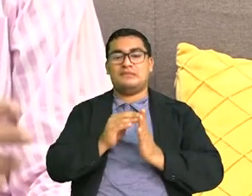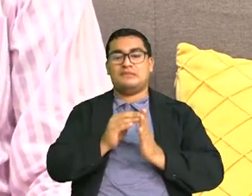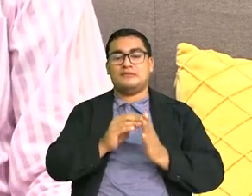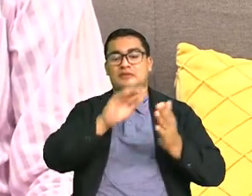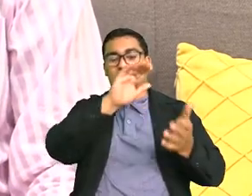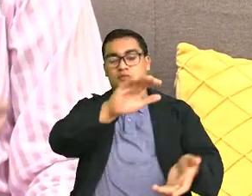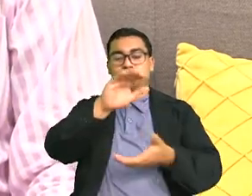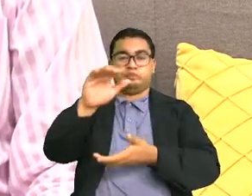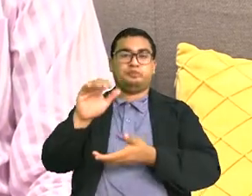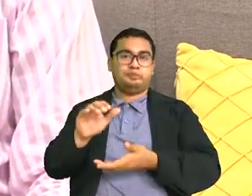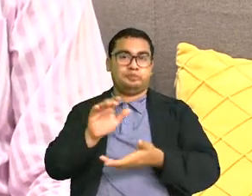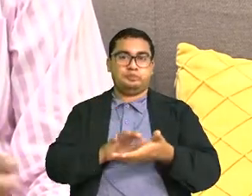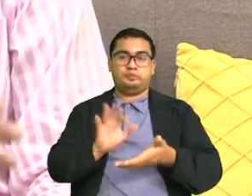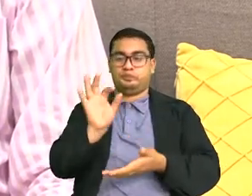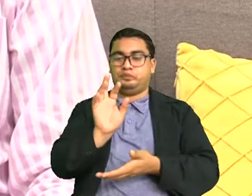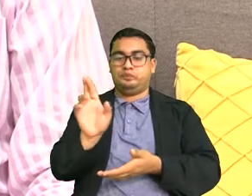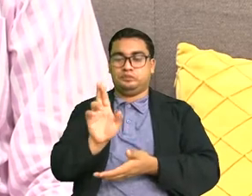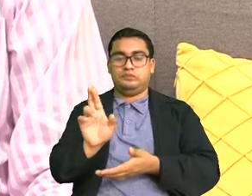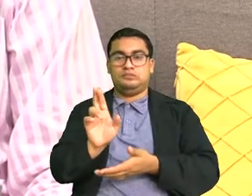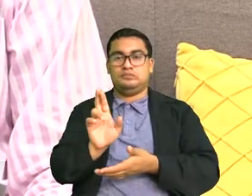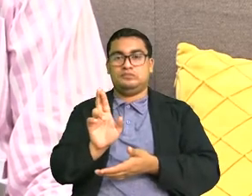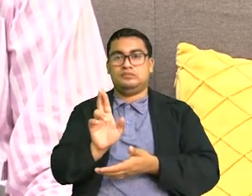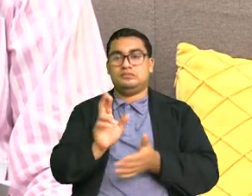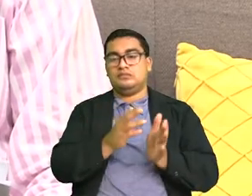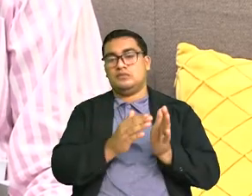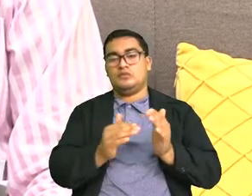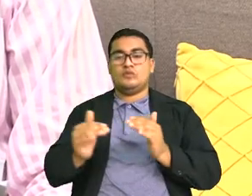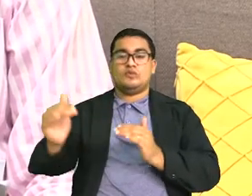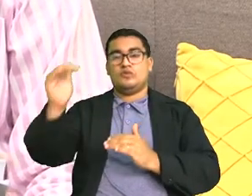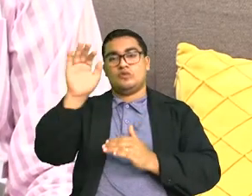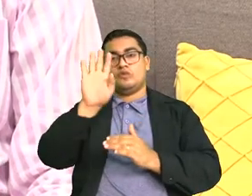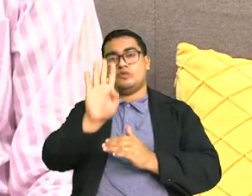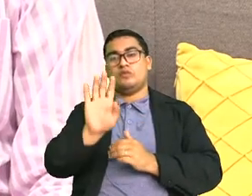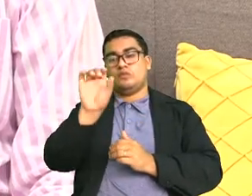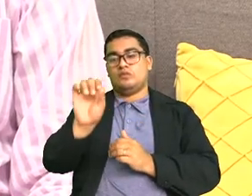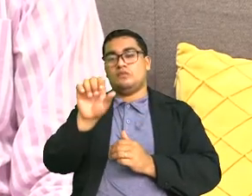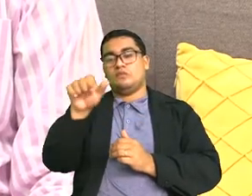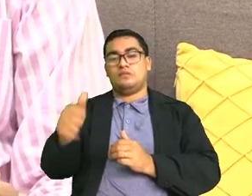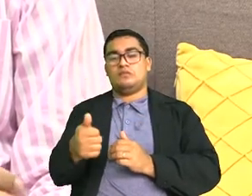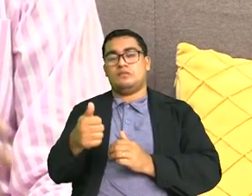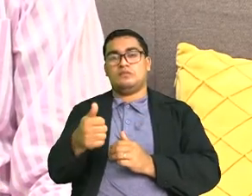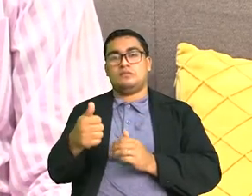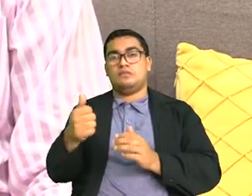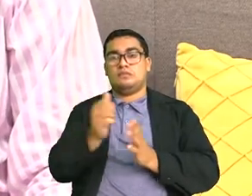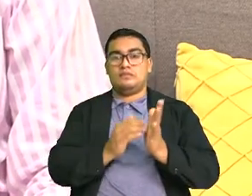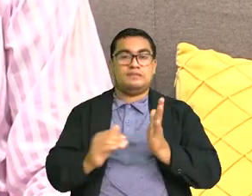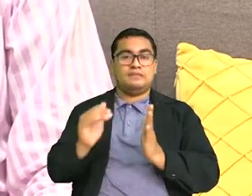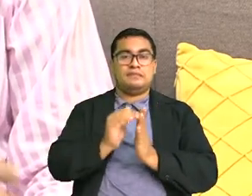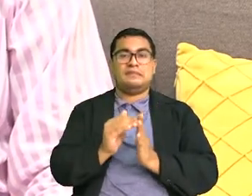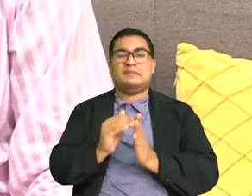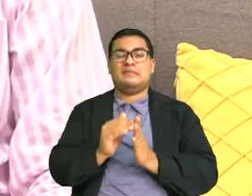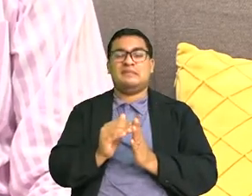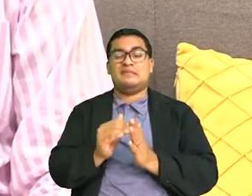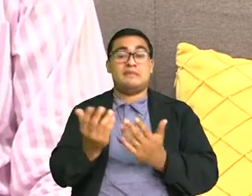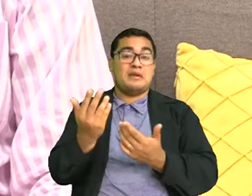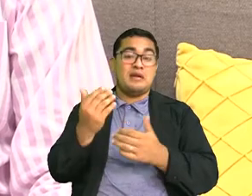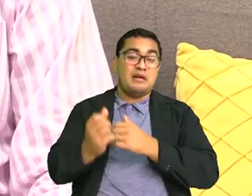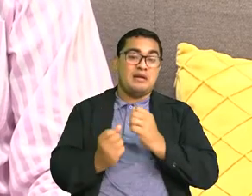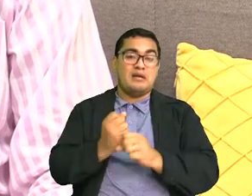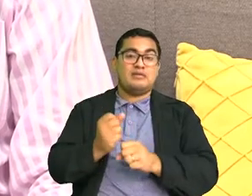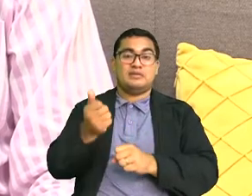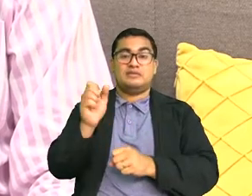ejemplo de granos básicos en el 2007 a 4.56 millones comiendo la actualidad y esperando que este año incrementamos un